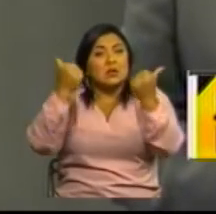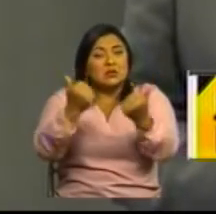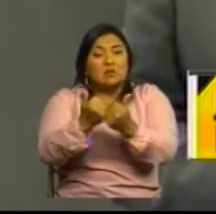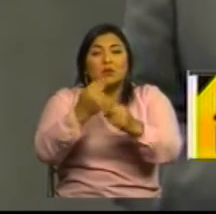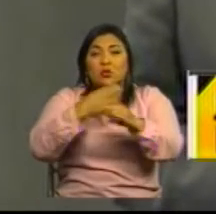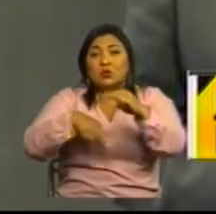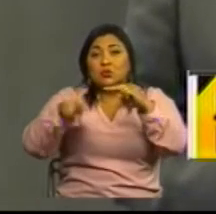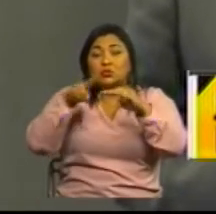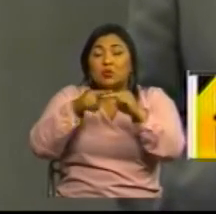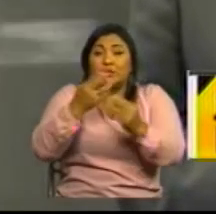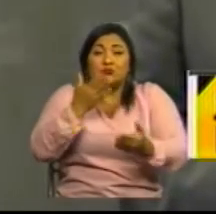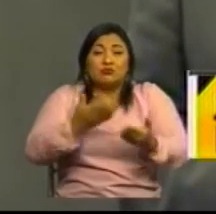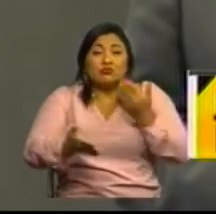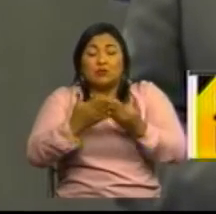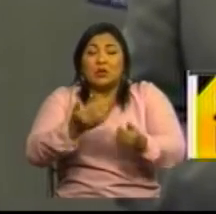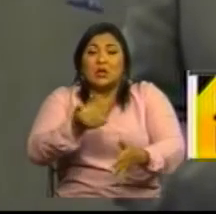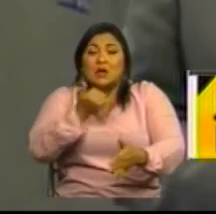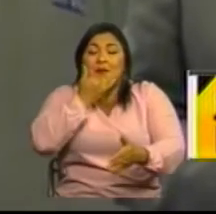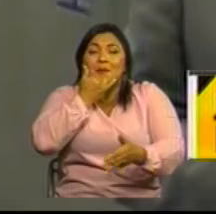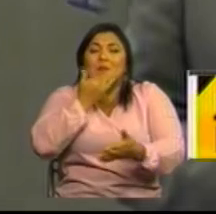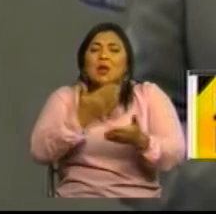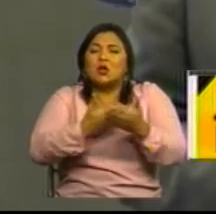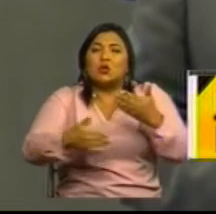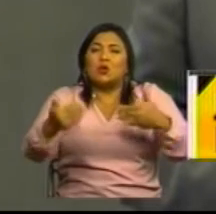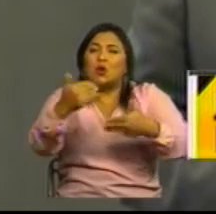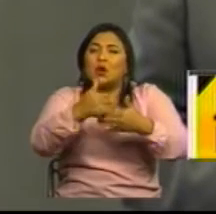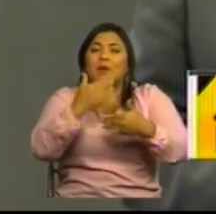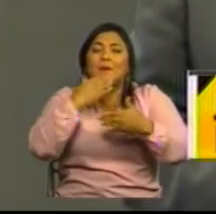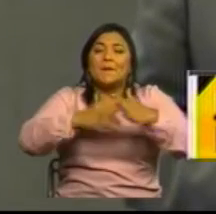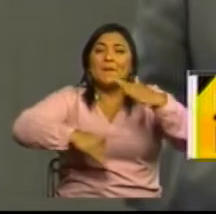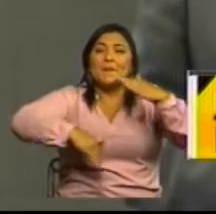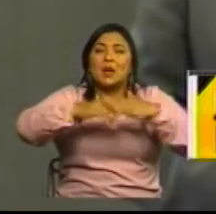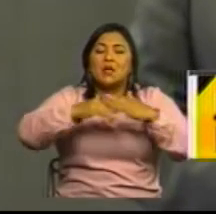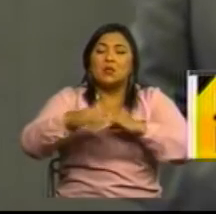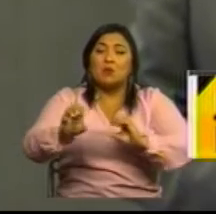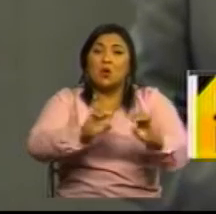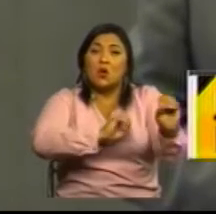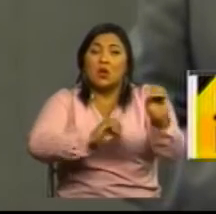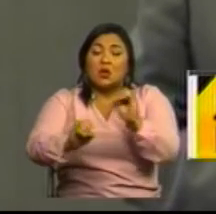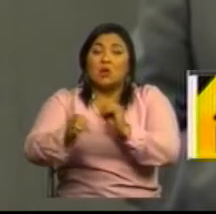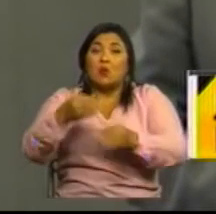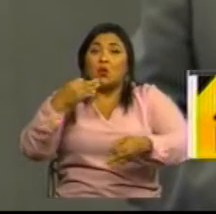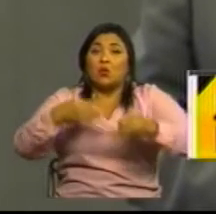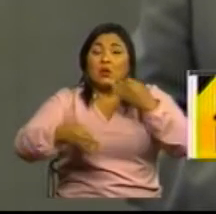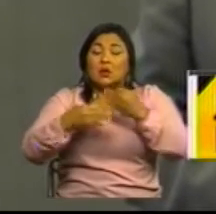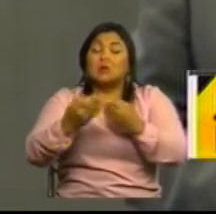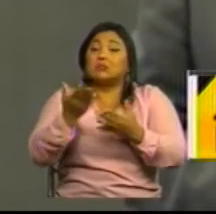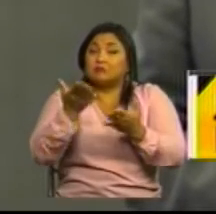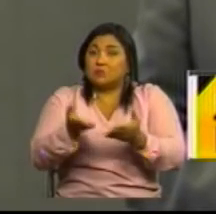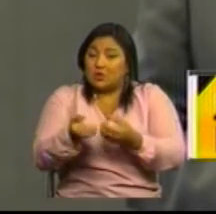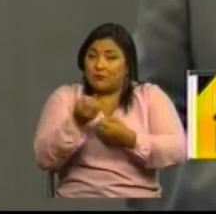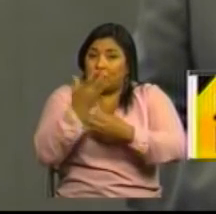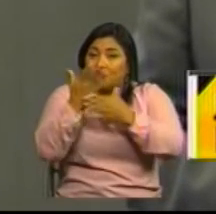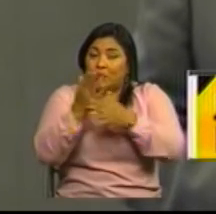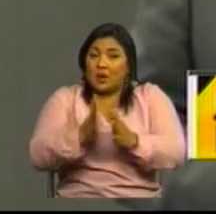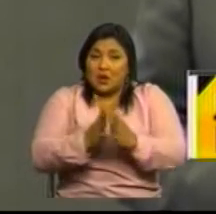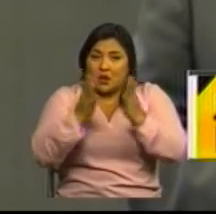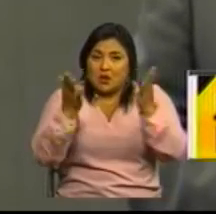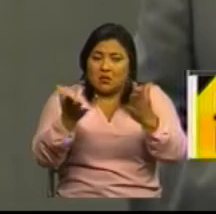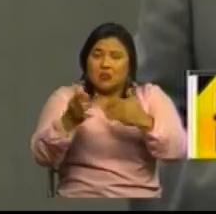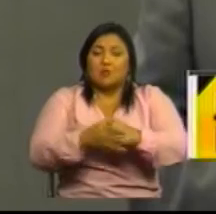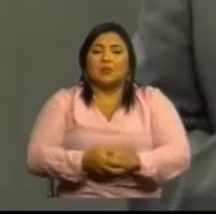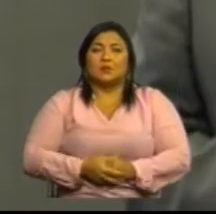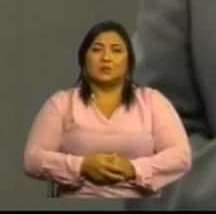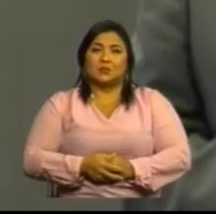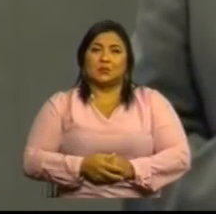sobre supuestos malos manejos al interior del máximo organismo judicial. En el siguiente reportaje les ampliamos la jornada de